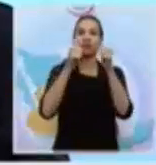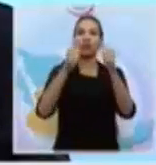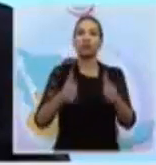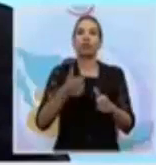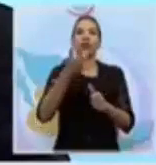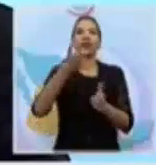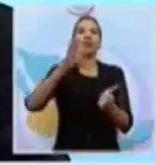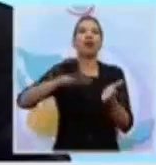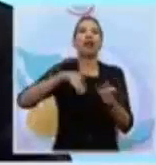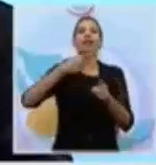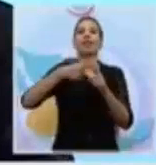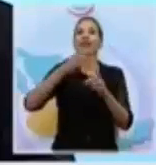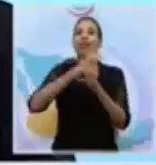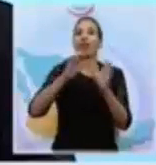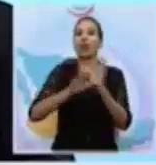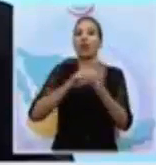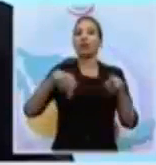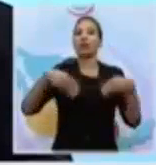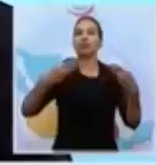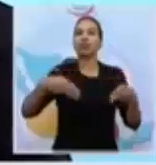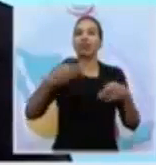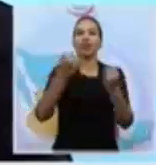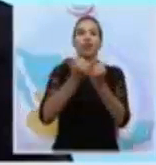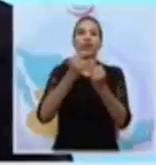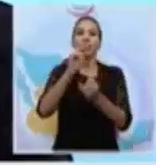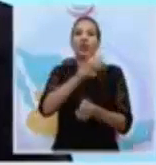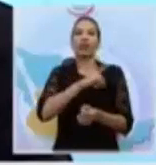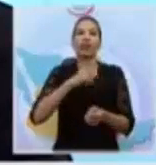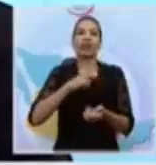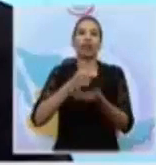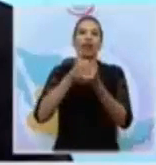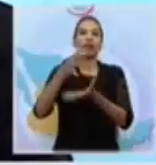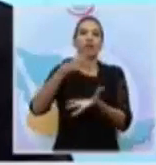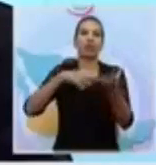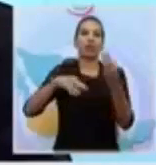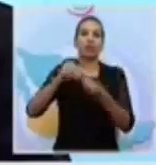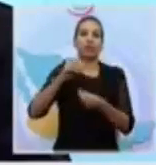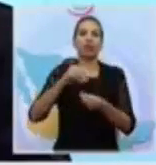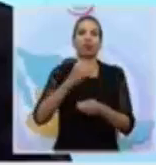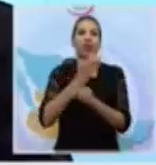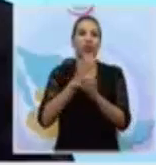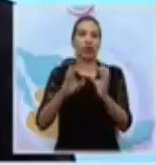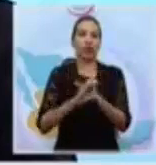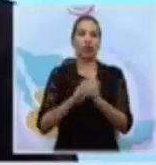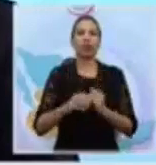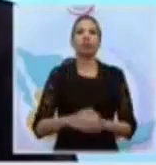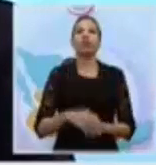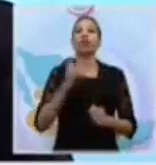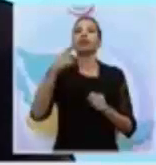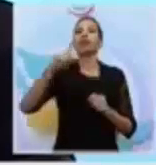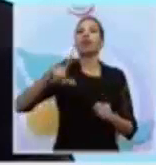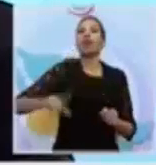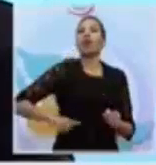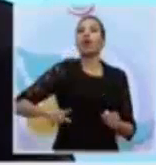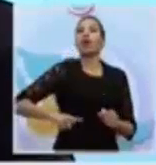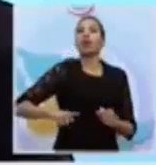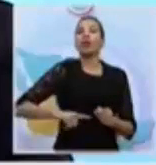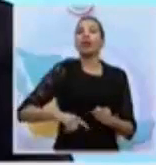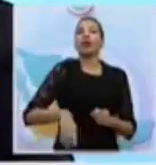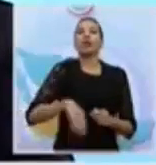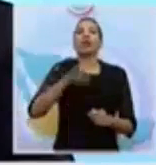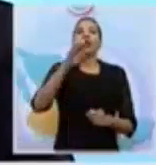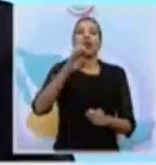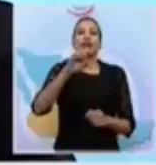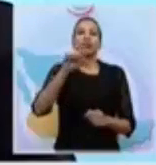de mercado y no se les debe otorgar transferencias monetarias. Durante el gobierno de Zedillo se acelera